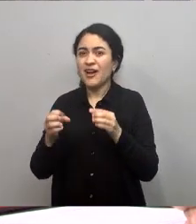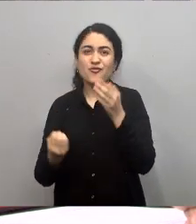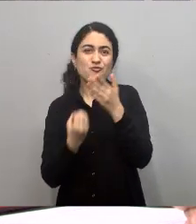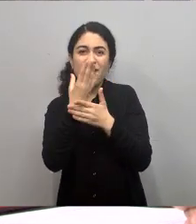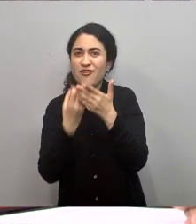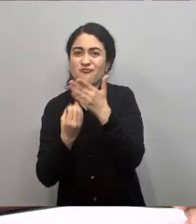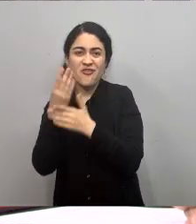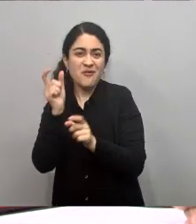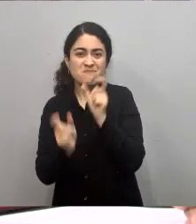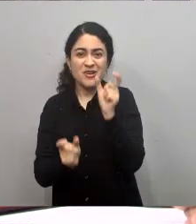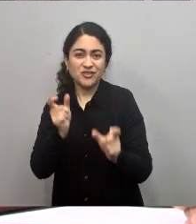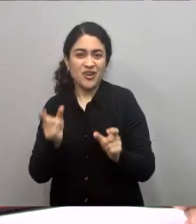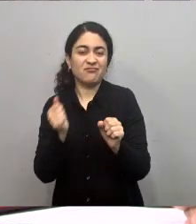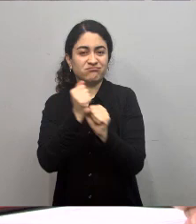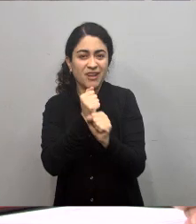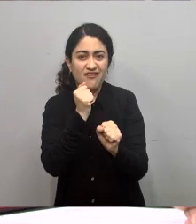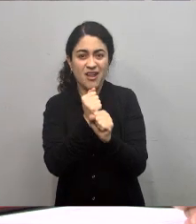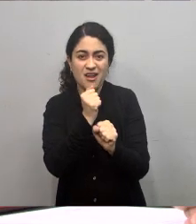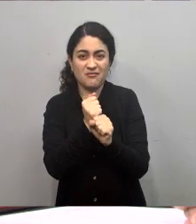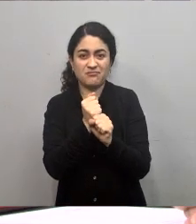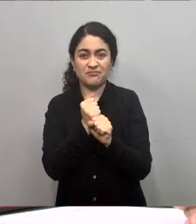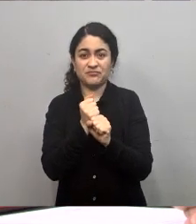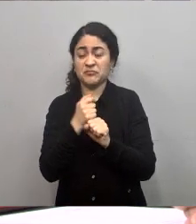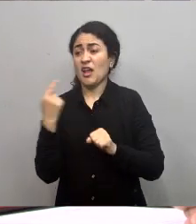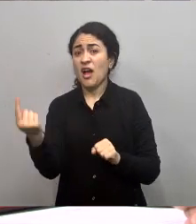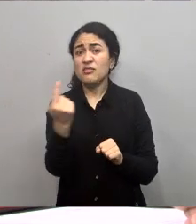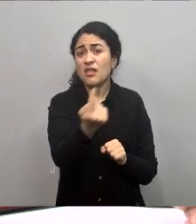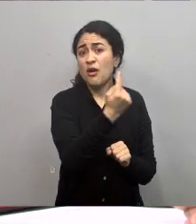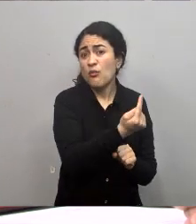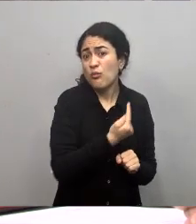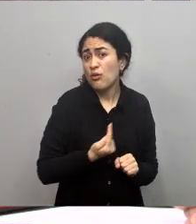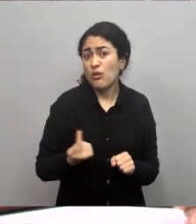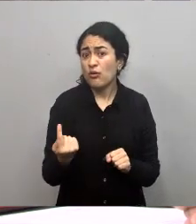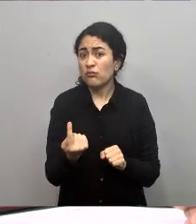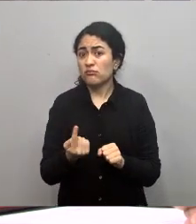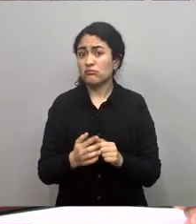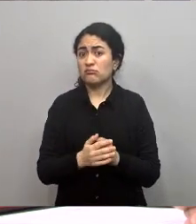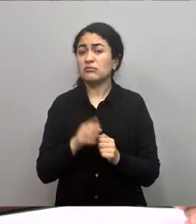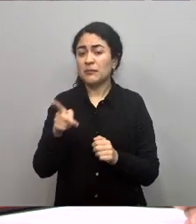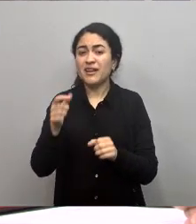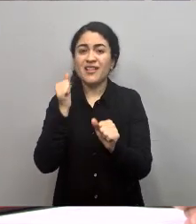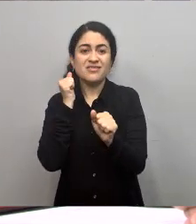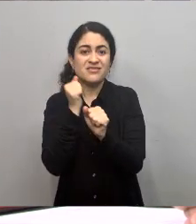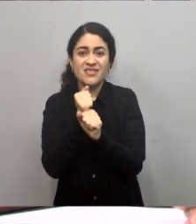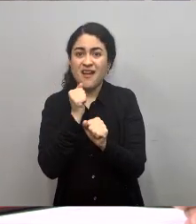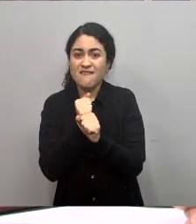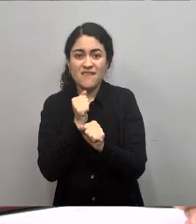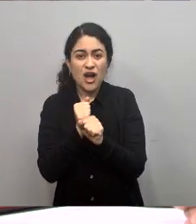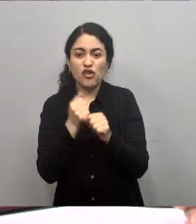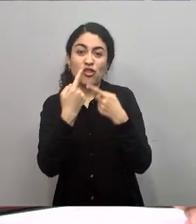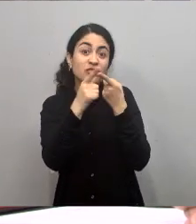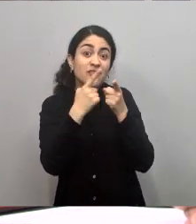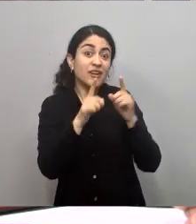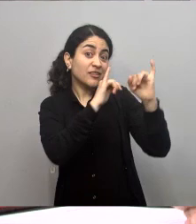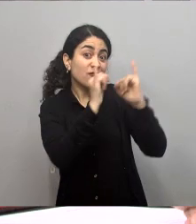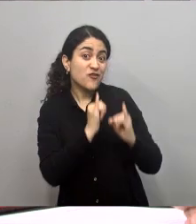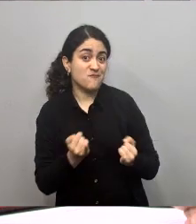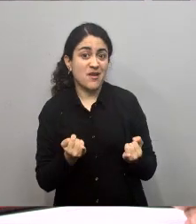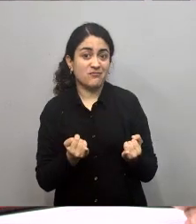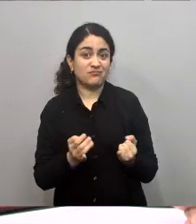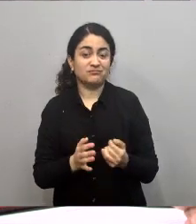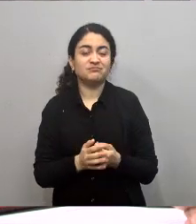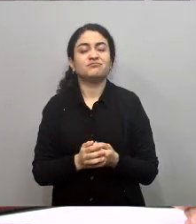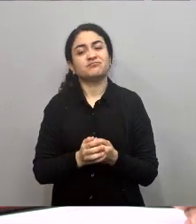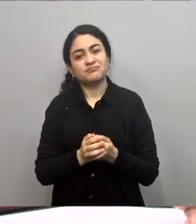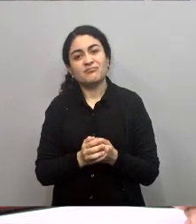consejo regional y bueno, cada cual viene con improntas también de trabajo distintas.